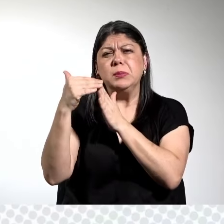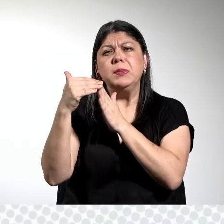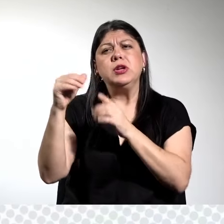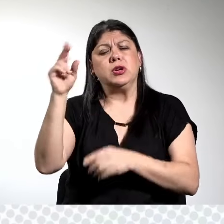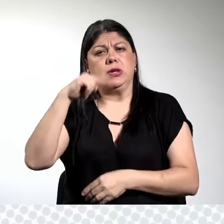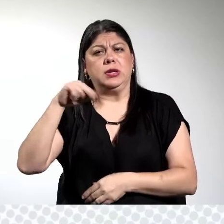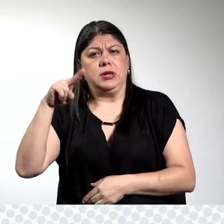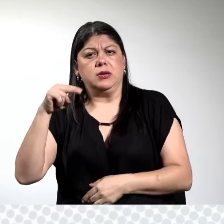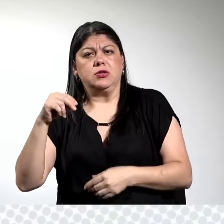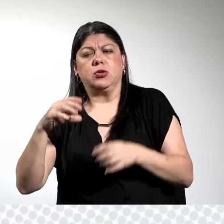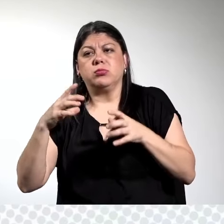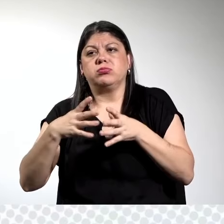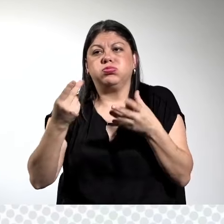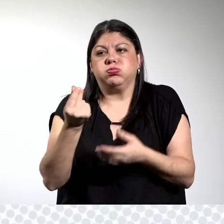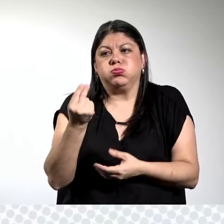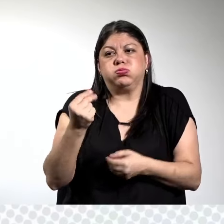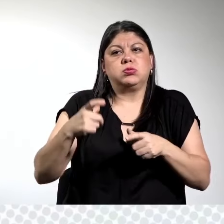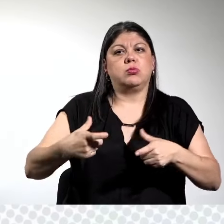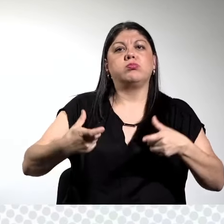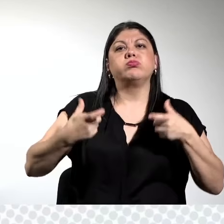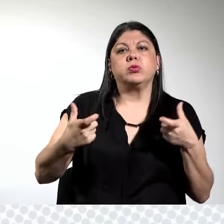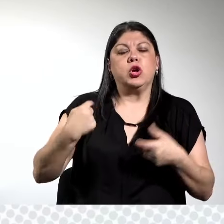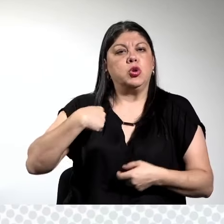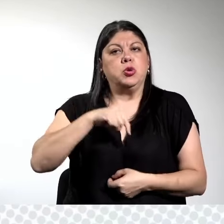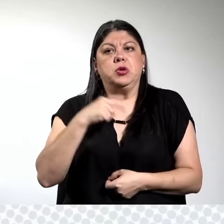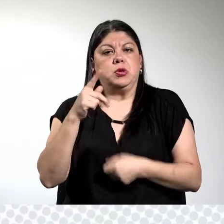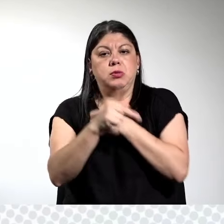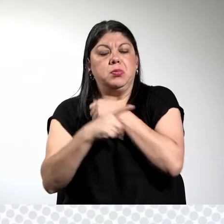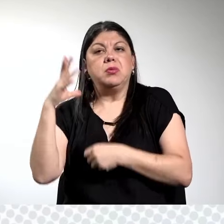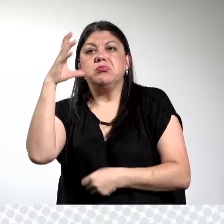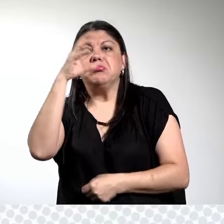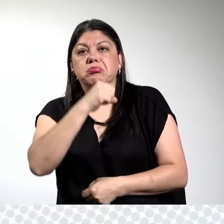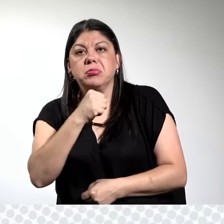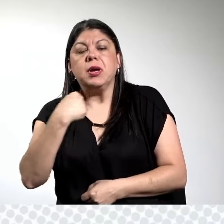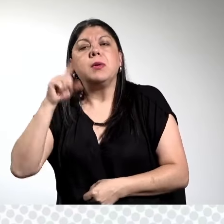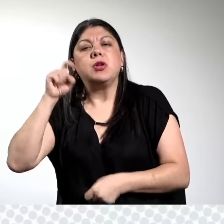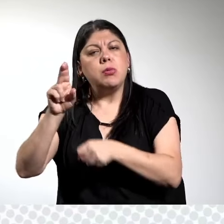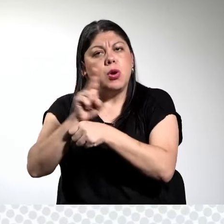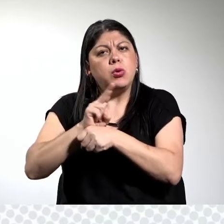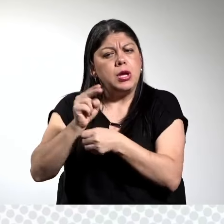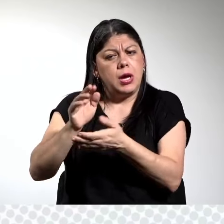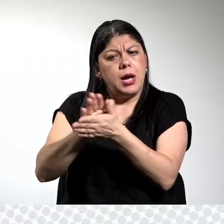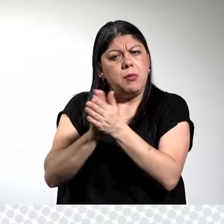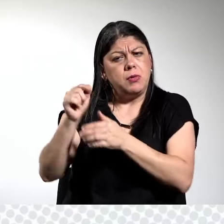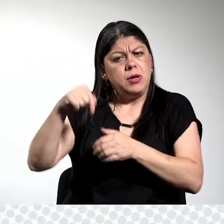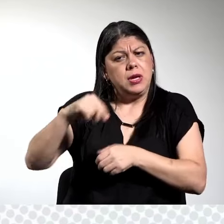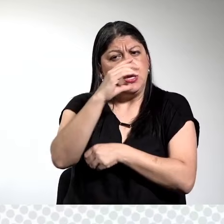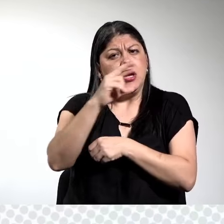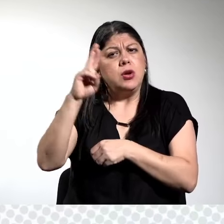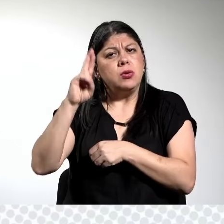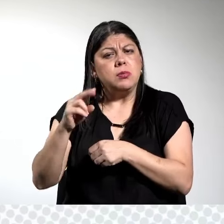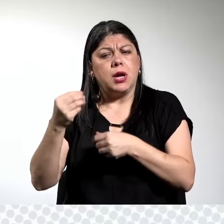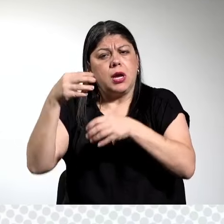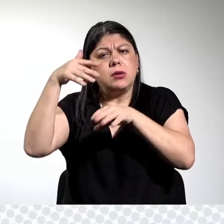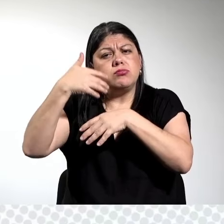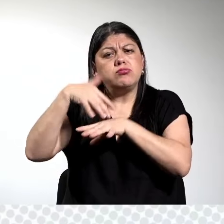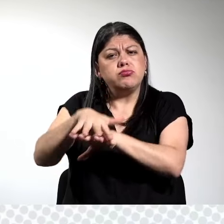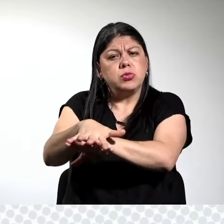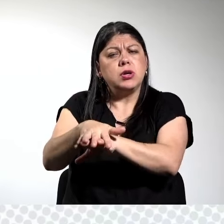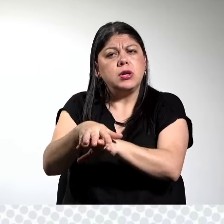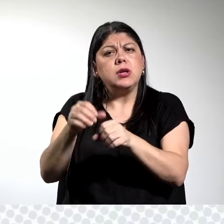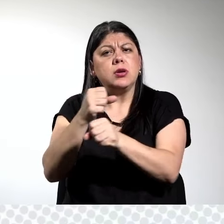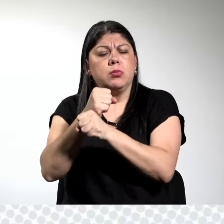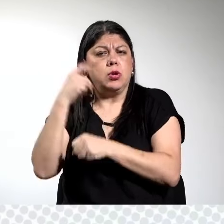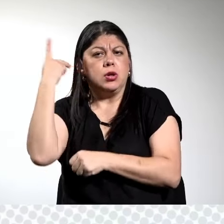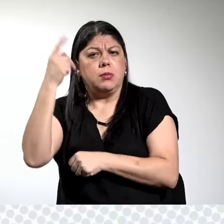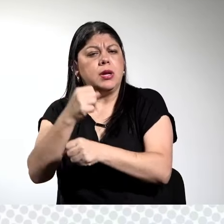Son las cantidades absurdas de dinero que no las vemos ni pasar. Creemos que tiene que ser utilizada esa plata, por ejemplo, para asegurar políticas inclusivas que permitan a esta población tener